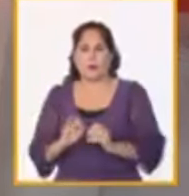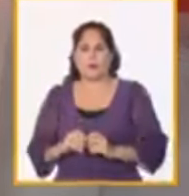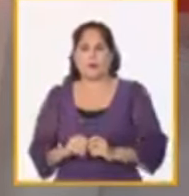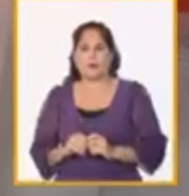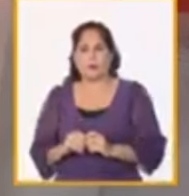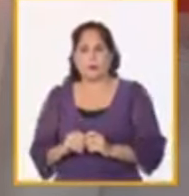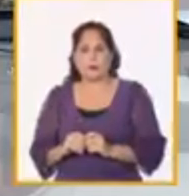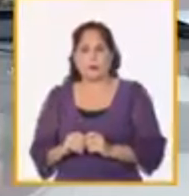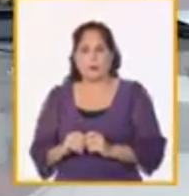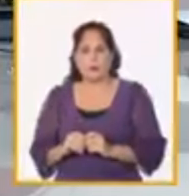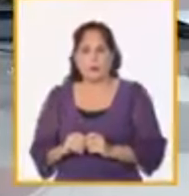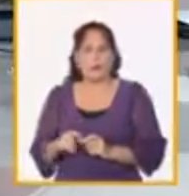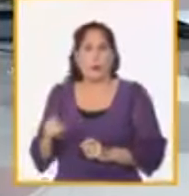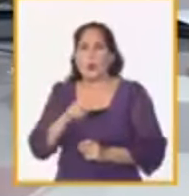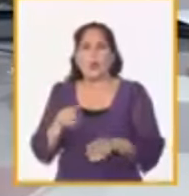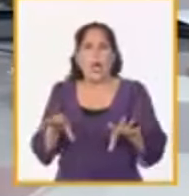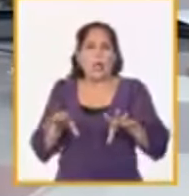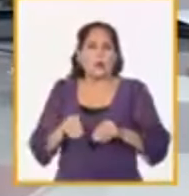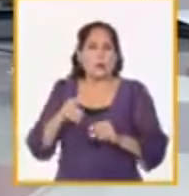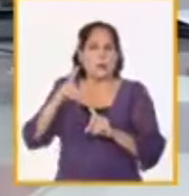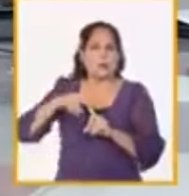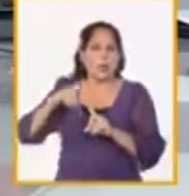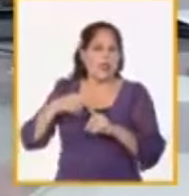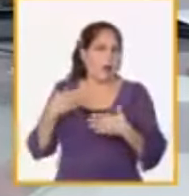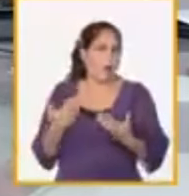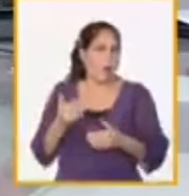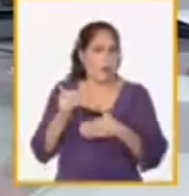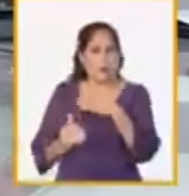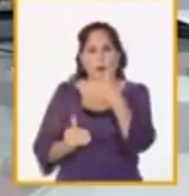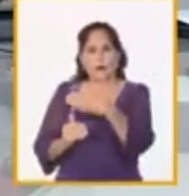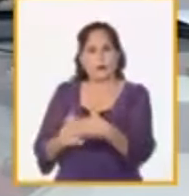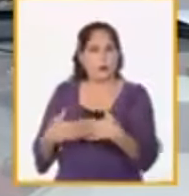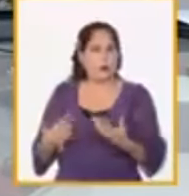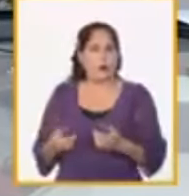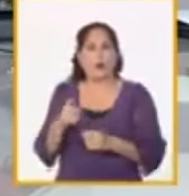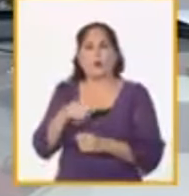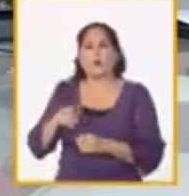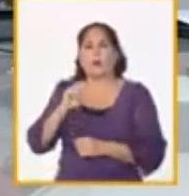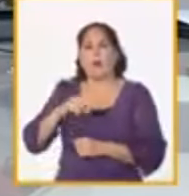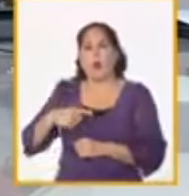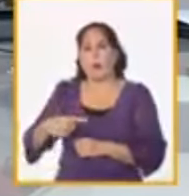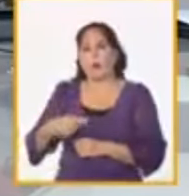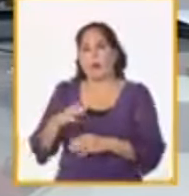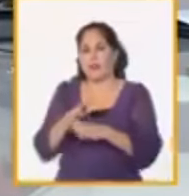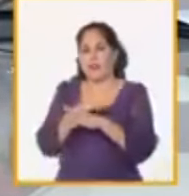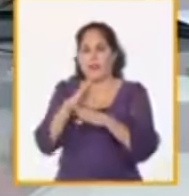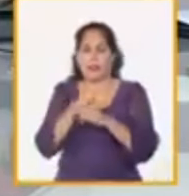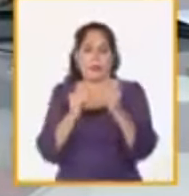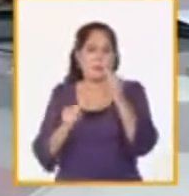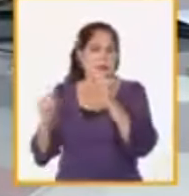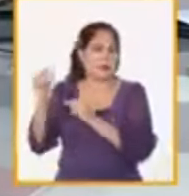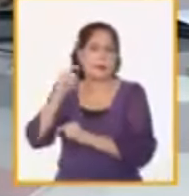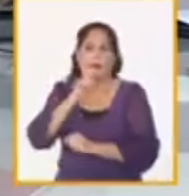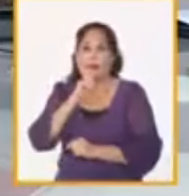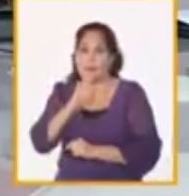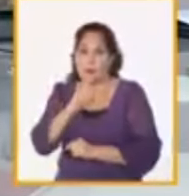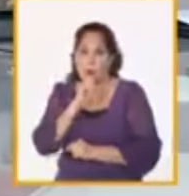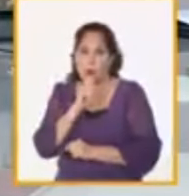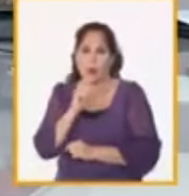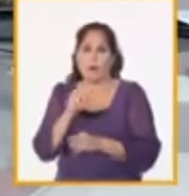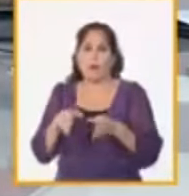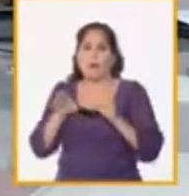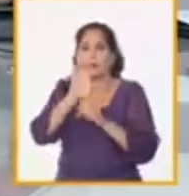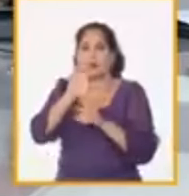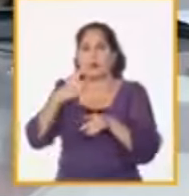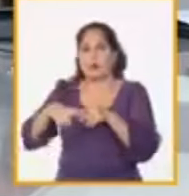Hidráulicos. ¿Cómo han asumido ese proceso? ¿Cuáles serían, en su opinión, los desafíos fundamentales, los retos fundamentales, además